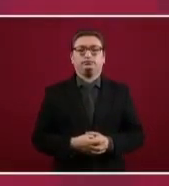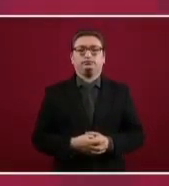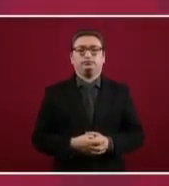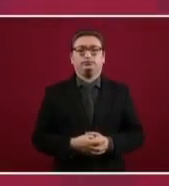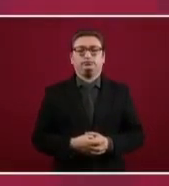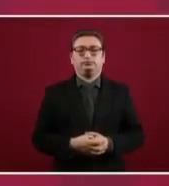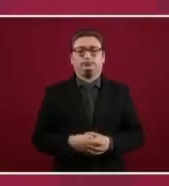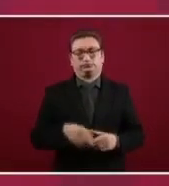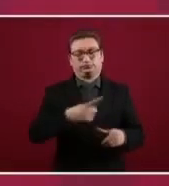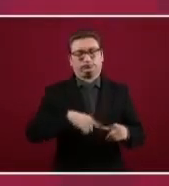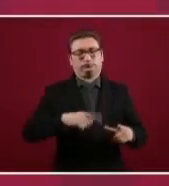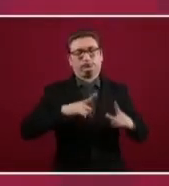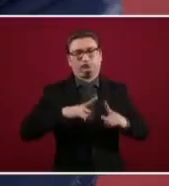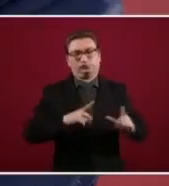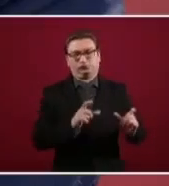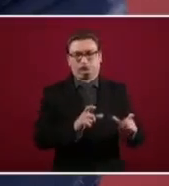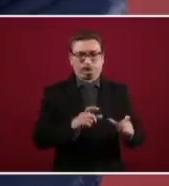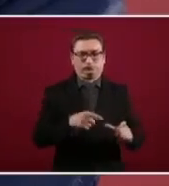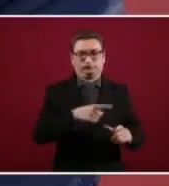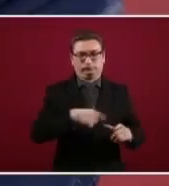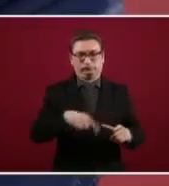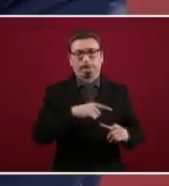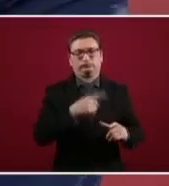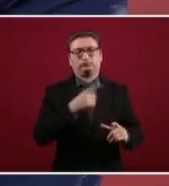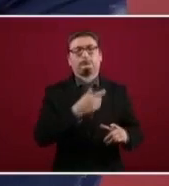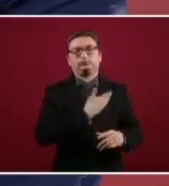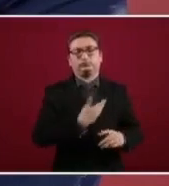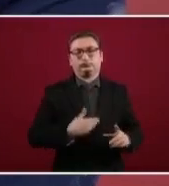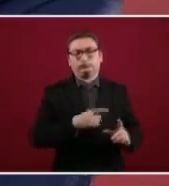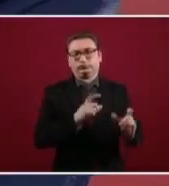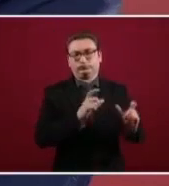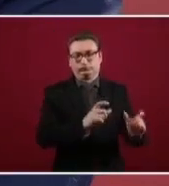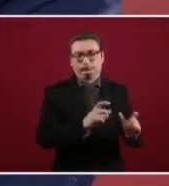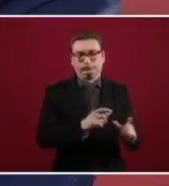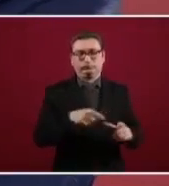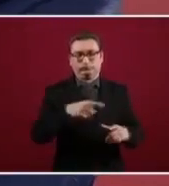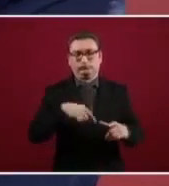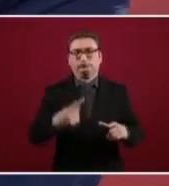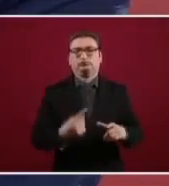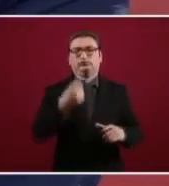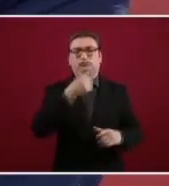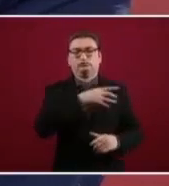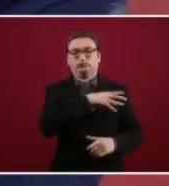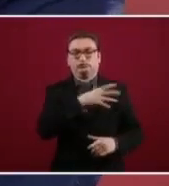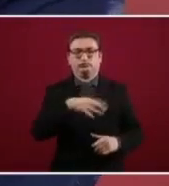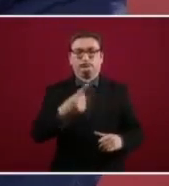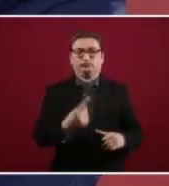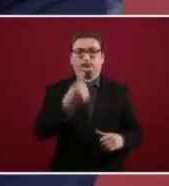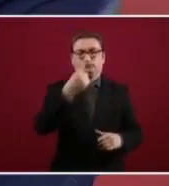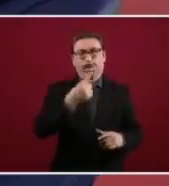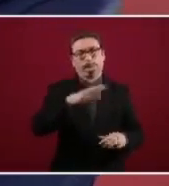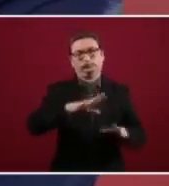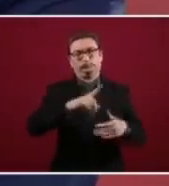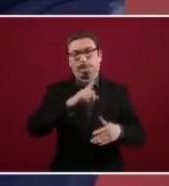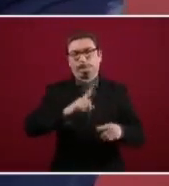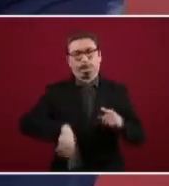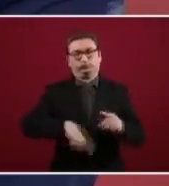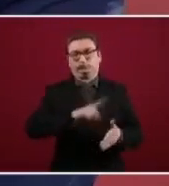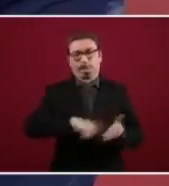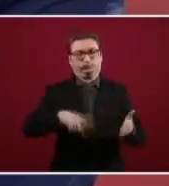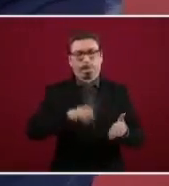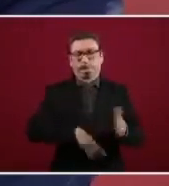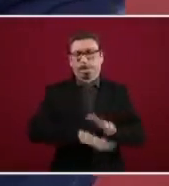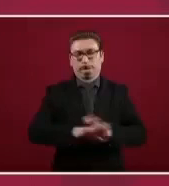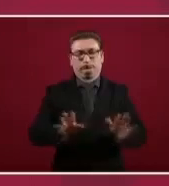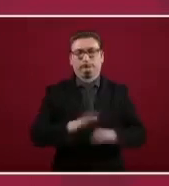esta guardia del estado mayor existía en general eso ya no hay ya no existe